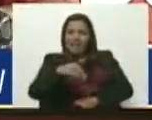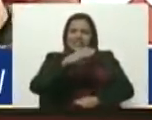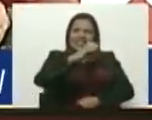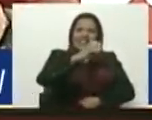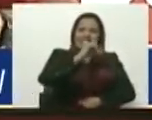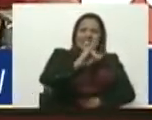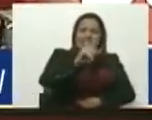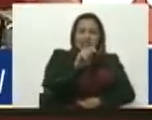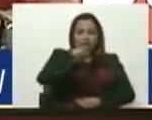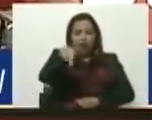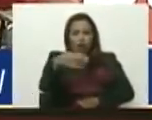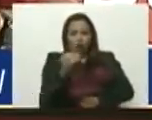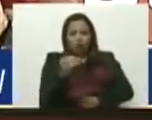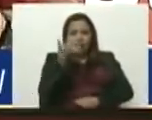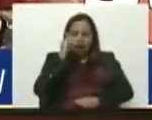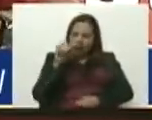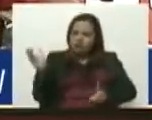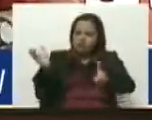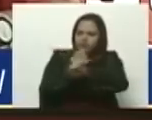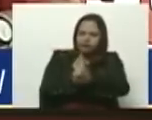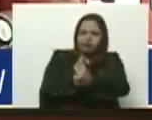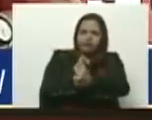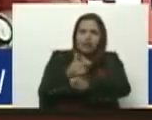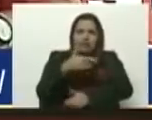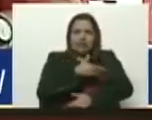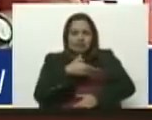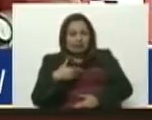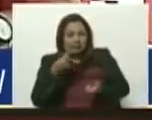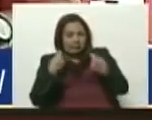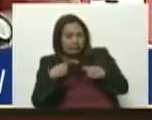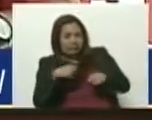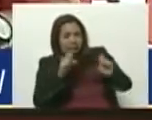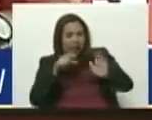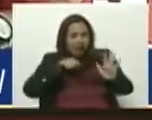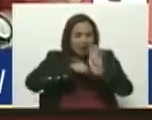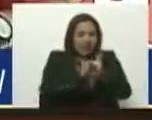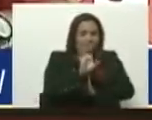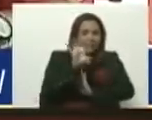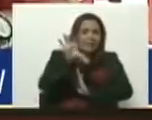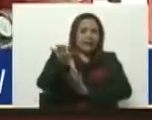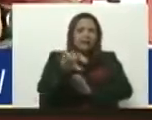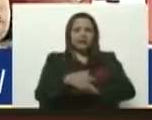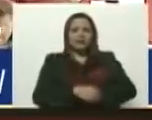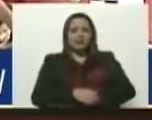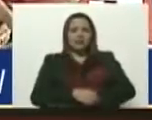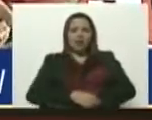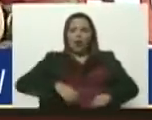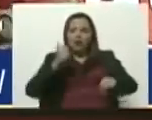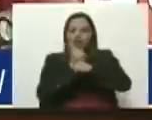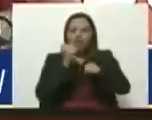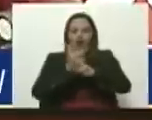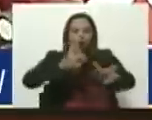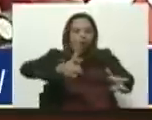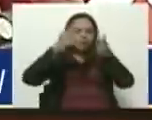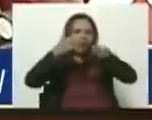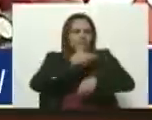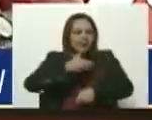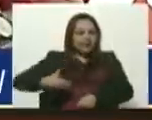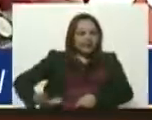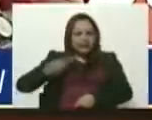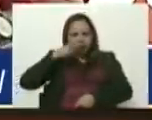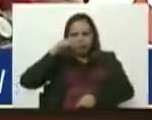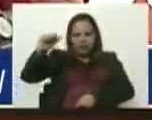ya fueron descubiertos intentaron entrar a nuestra patria con la tarea de asesinar al presidente nicolás